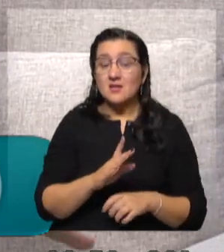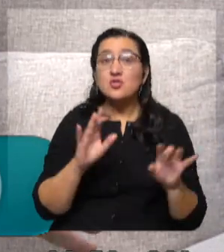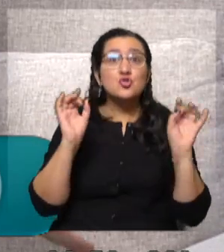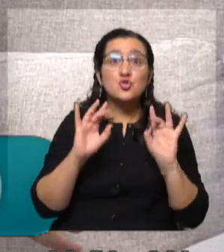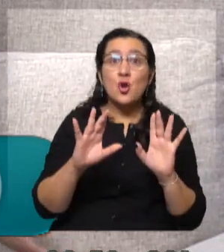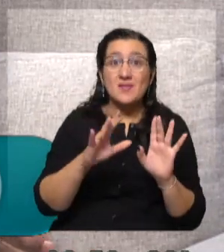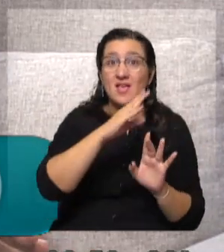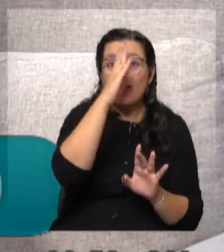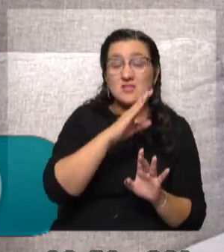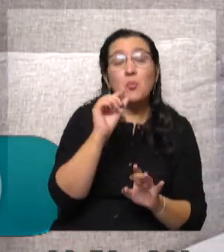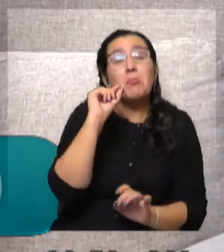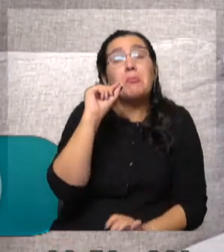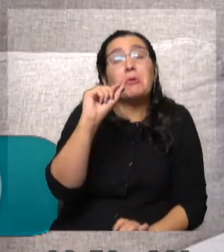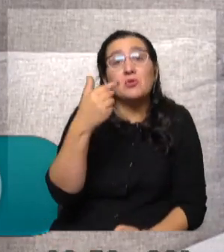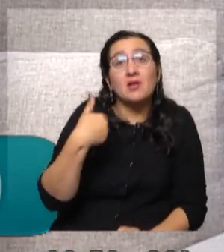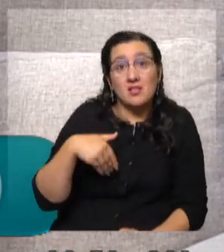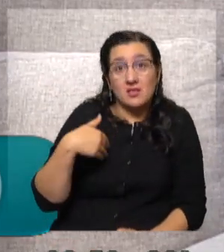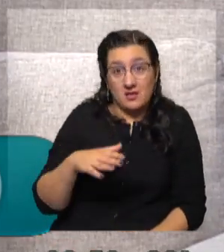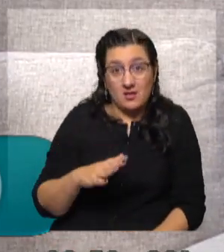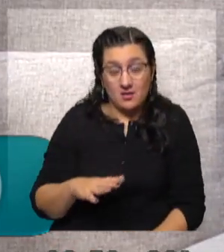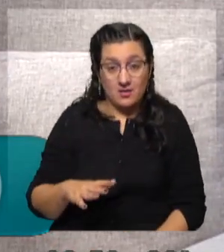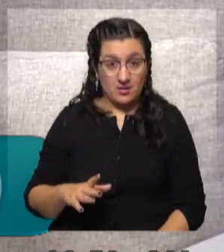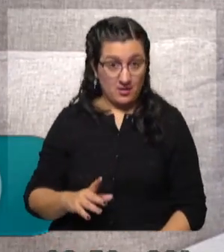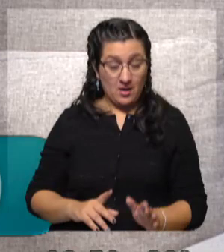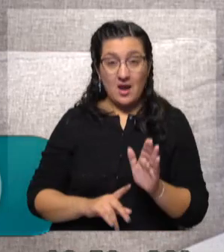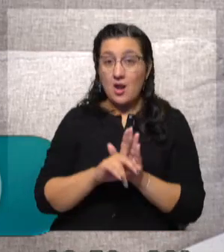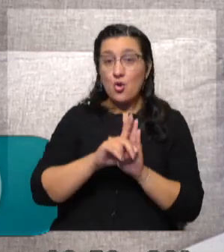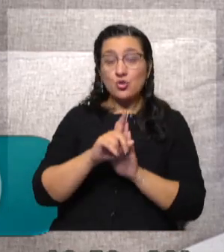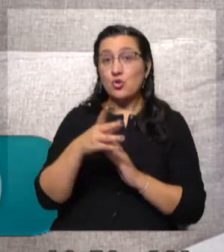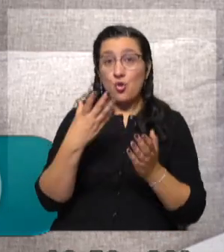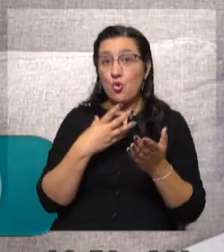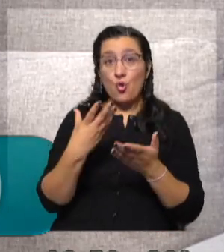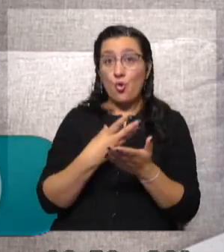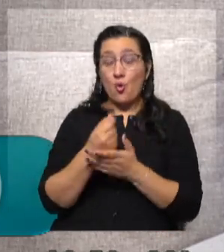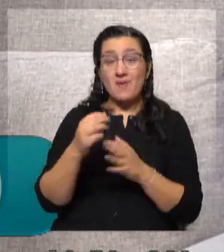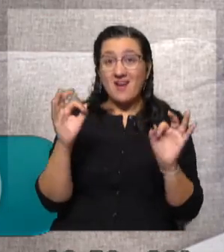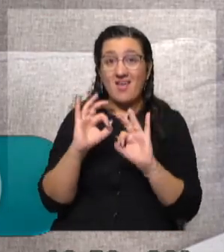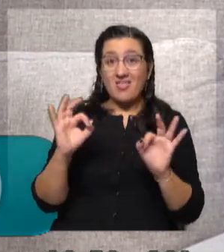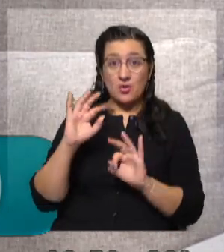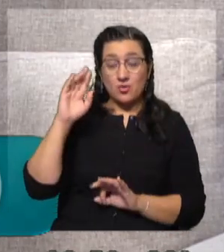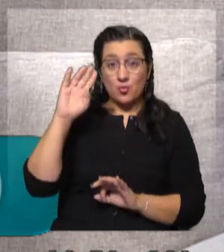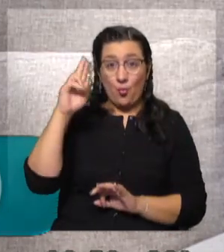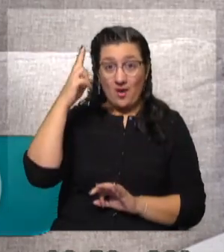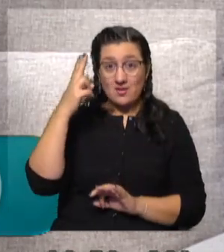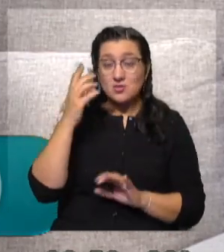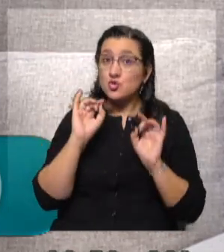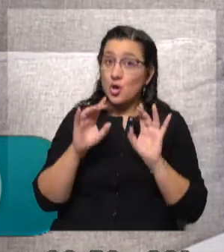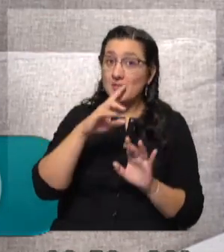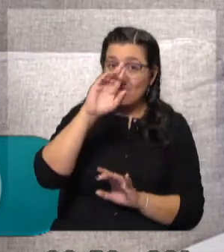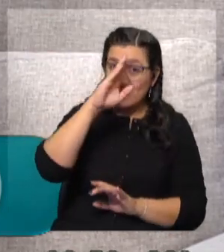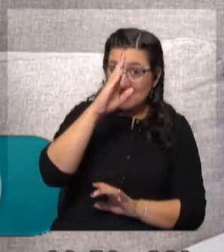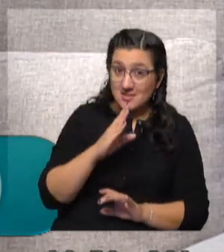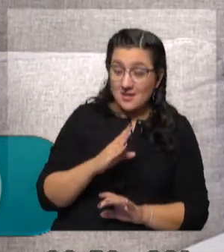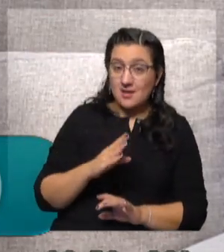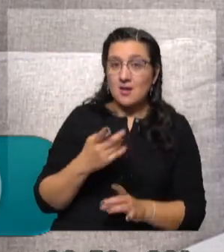poco también es la región no pero es la verdad O sea el norte no nos compra nada producido industrialmente entonces hay miles